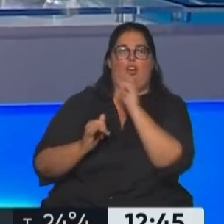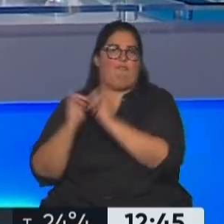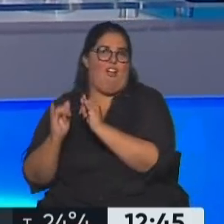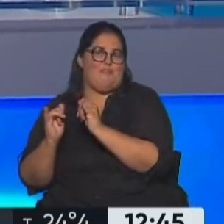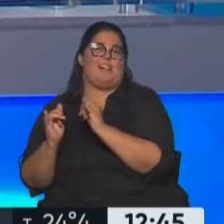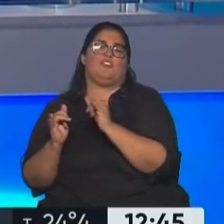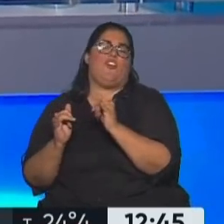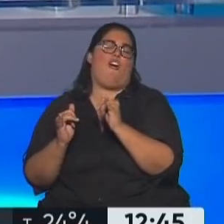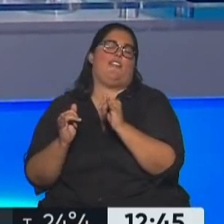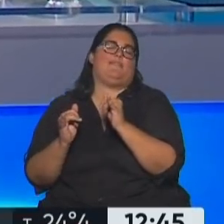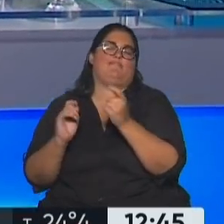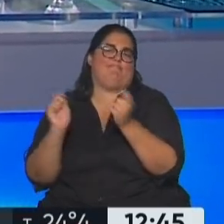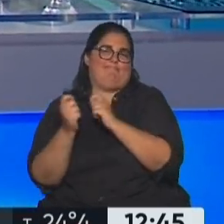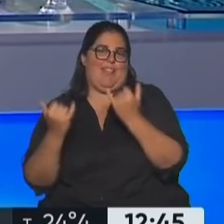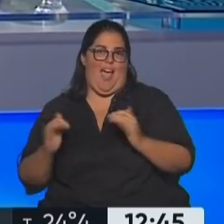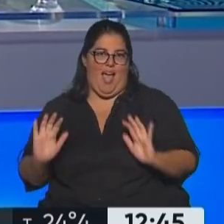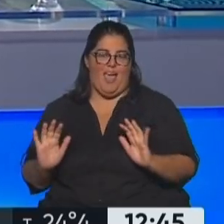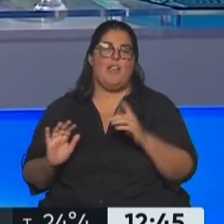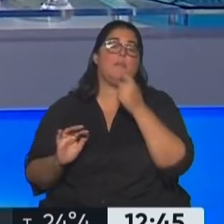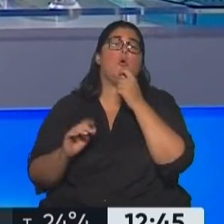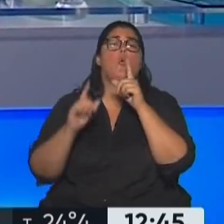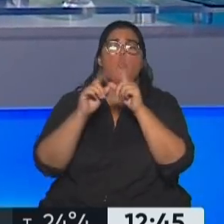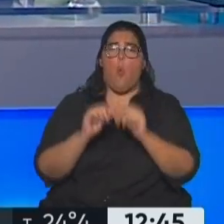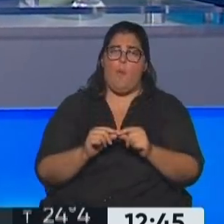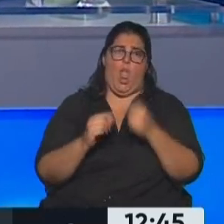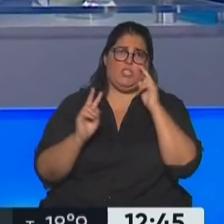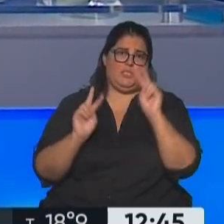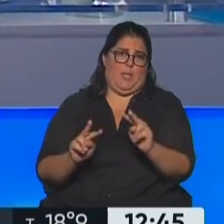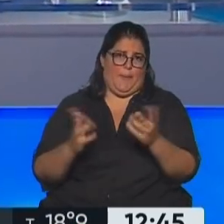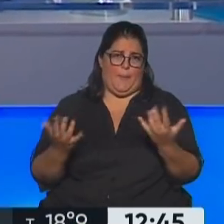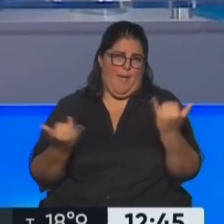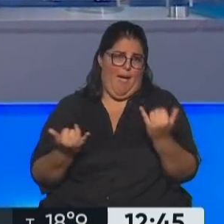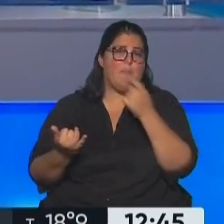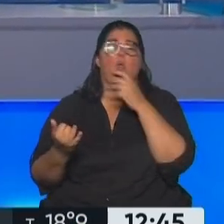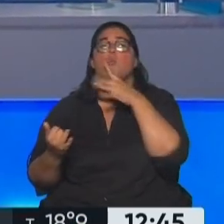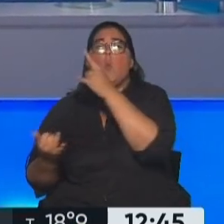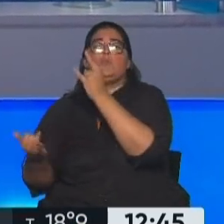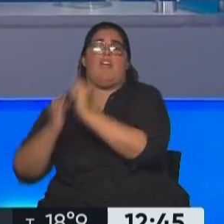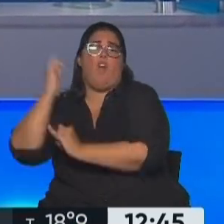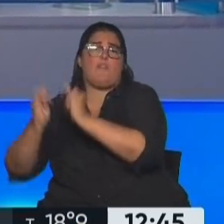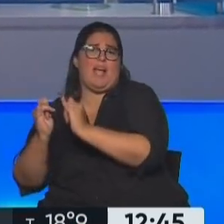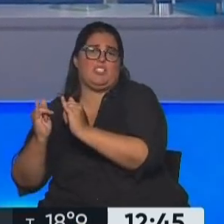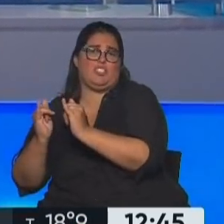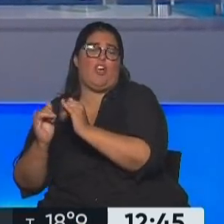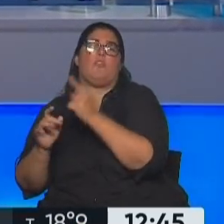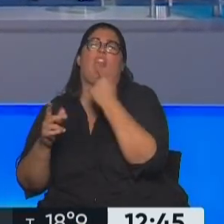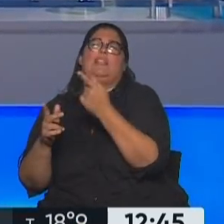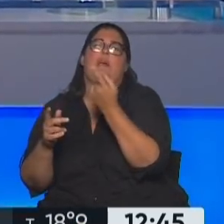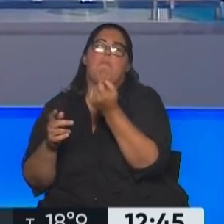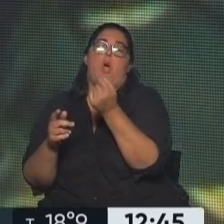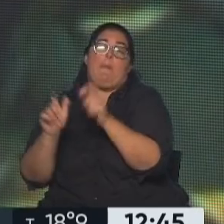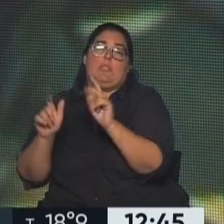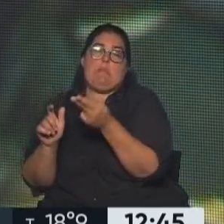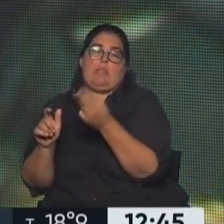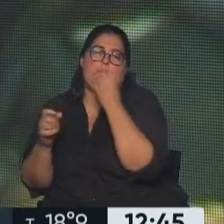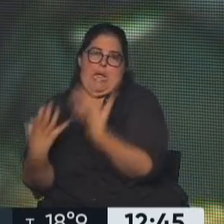lógicamente, sesgada. Los números llegan, lógicamente, por parte de Rusia. Cuantas menos bajas, mejor. Y por